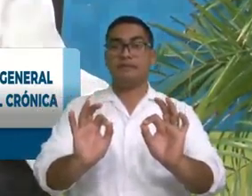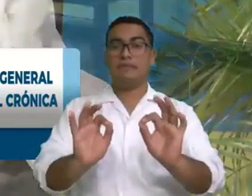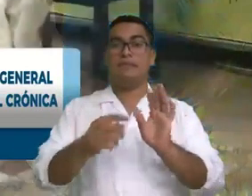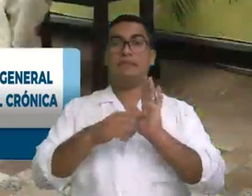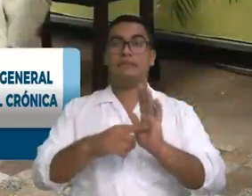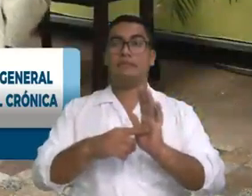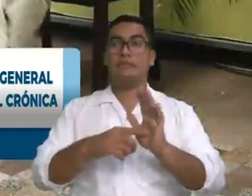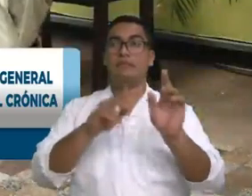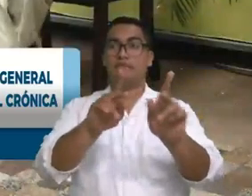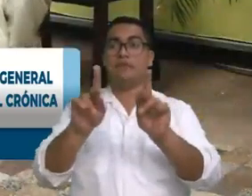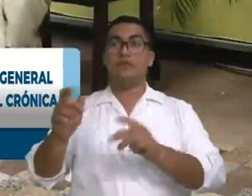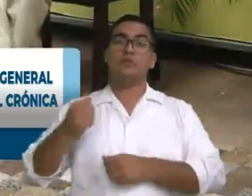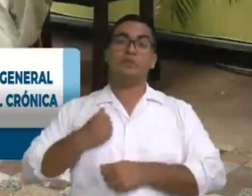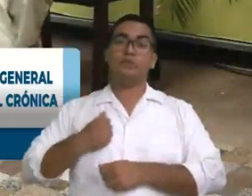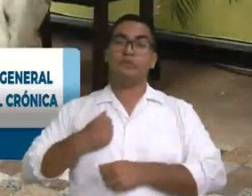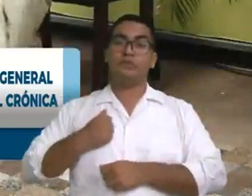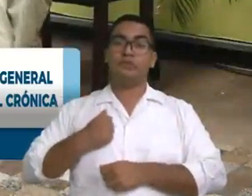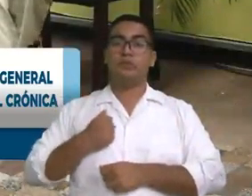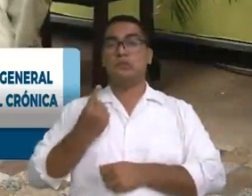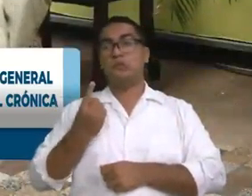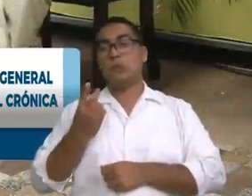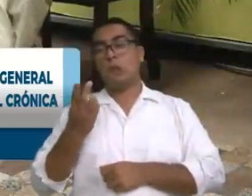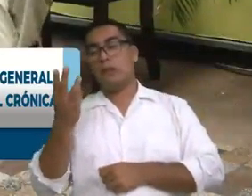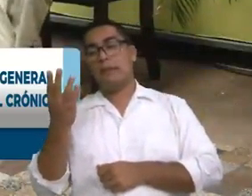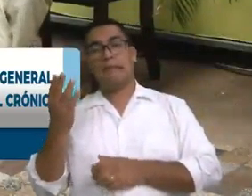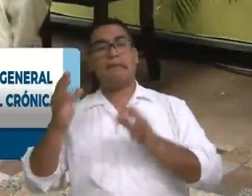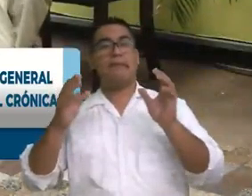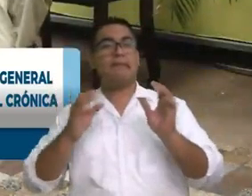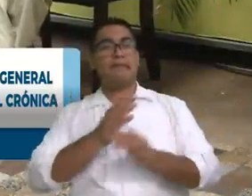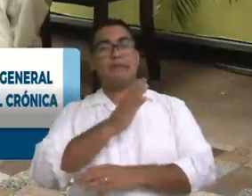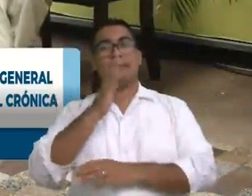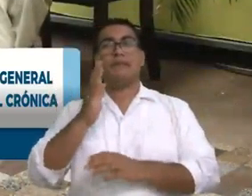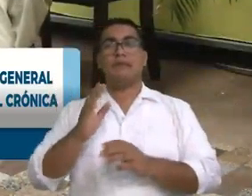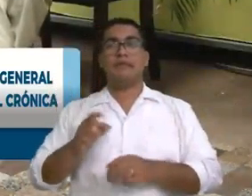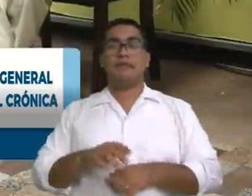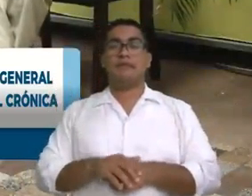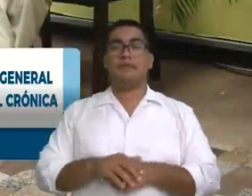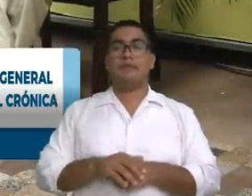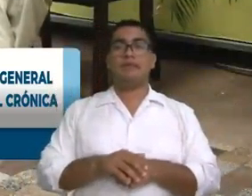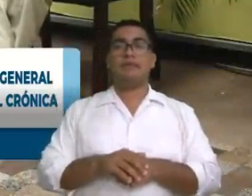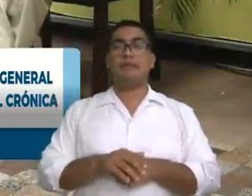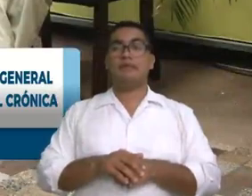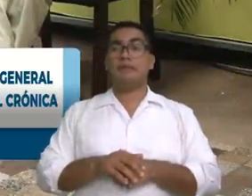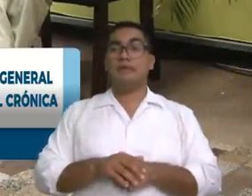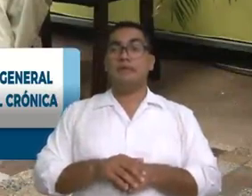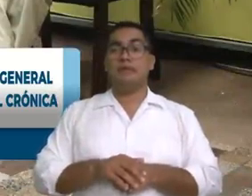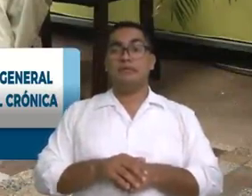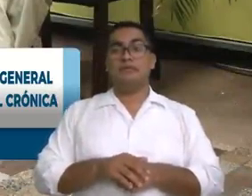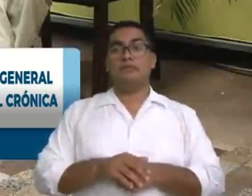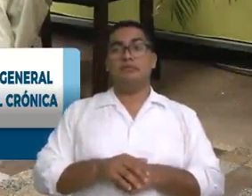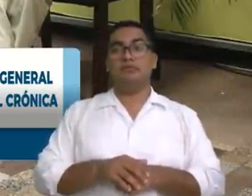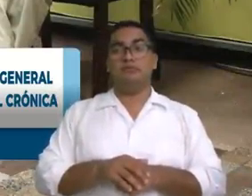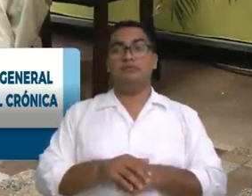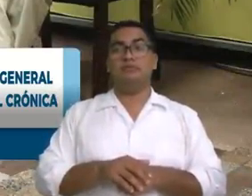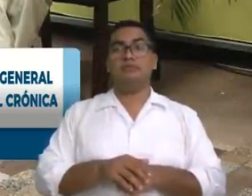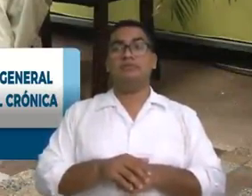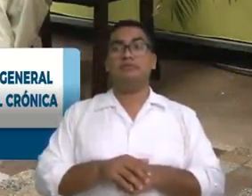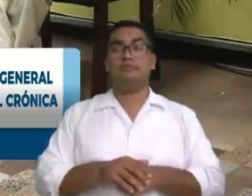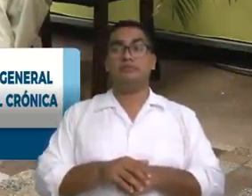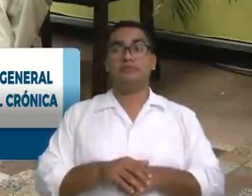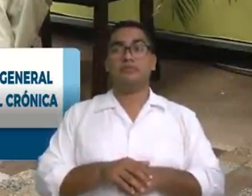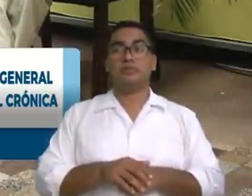va al baño también. Sí, así es. Supuestamente, ¿verdad? Tenemos que evacuar después de